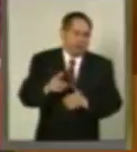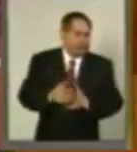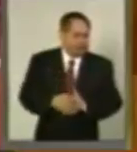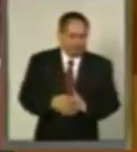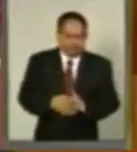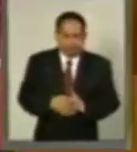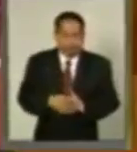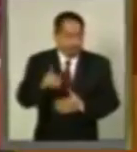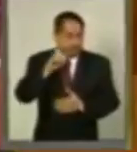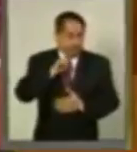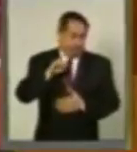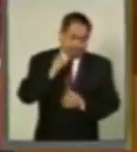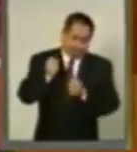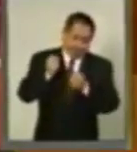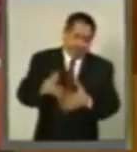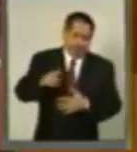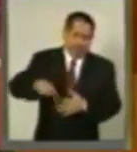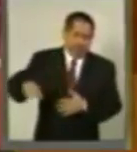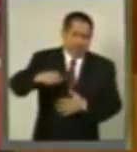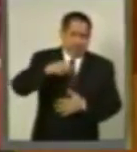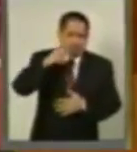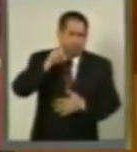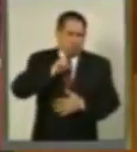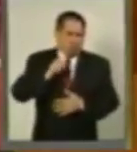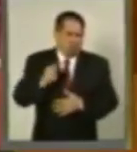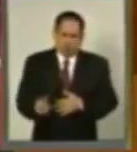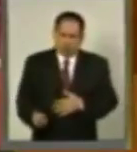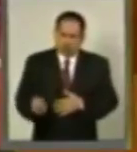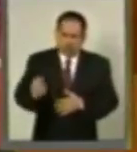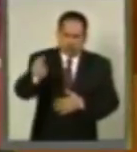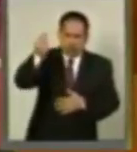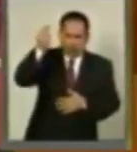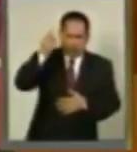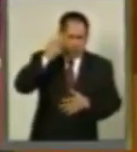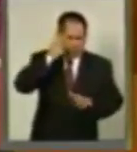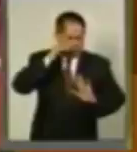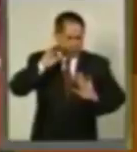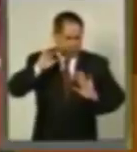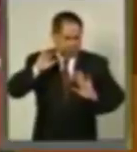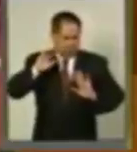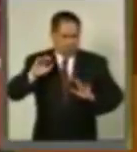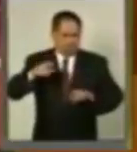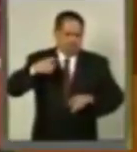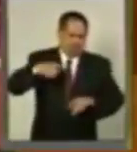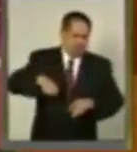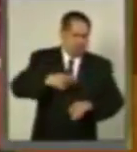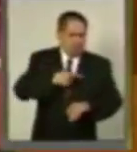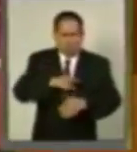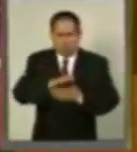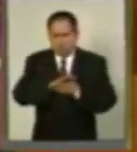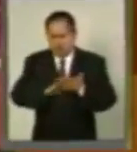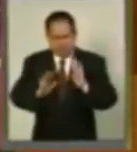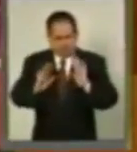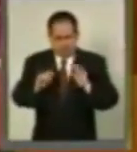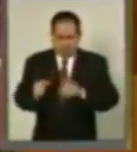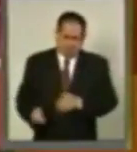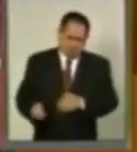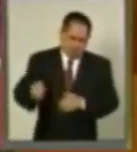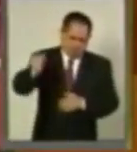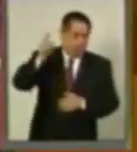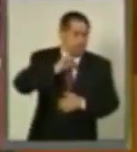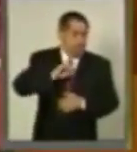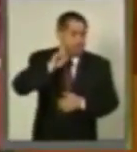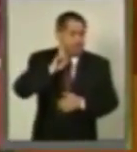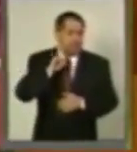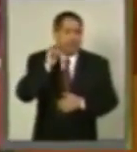país de cualquier edad, sin importar condición económica, hoy pareciera